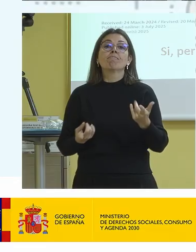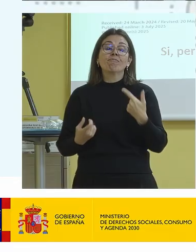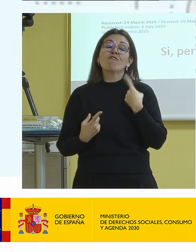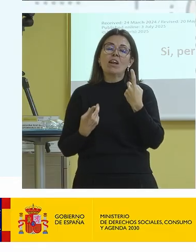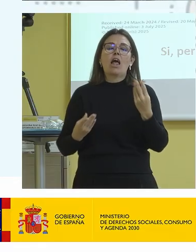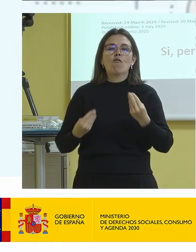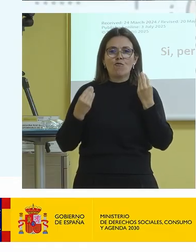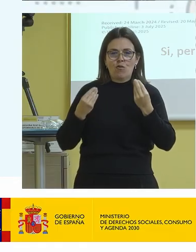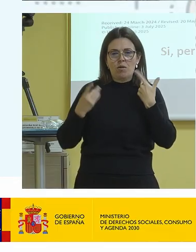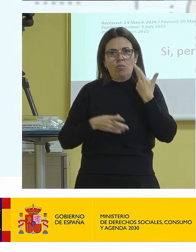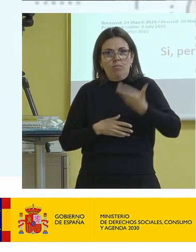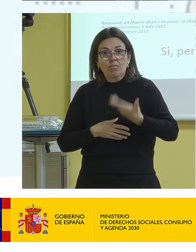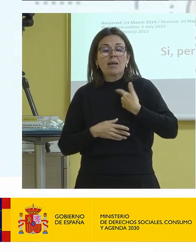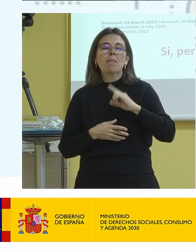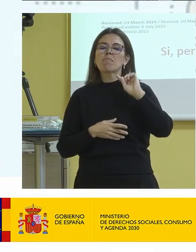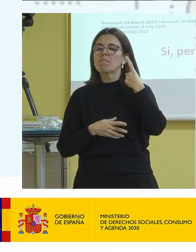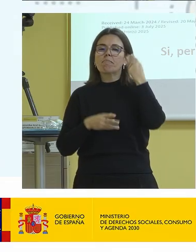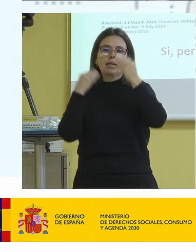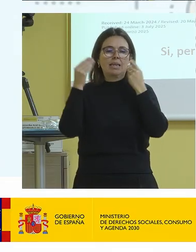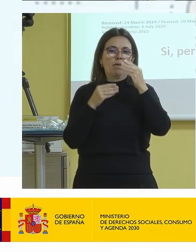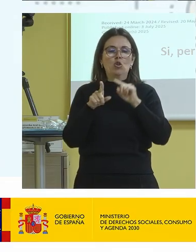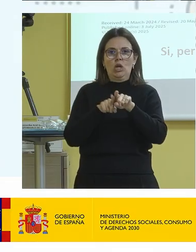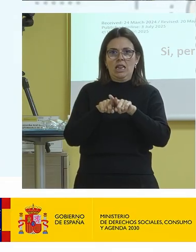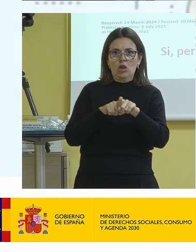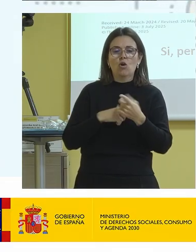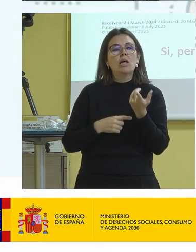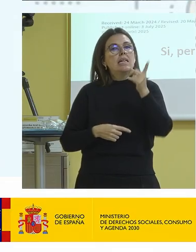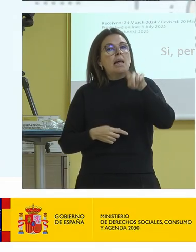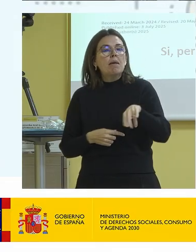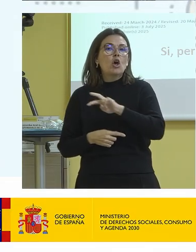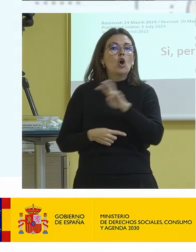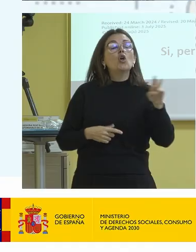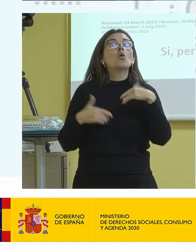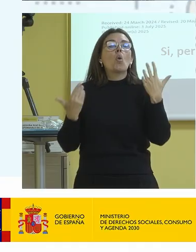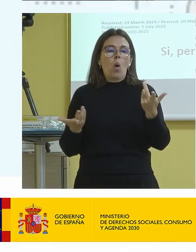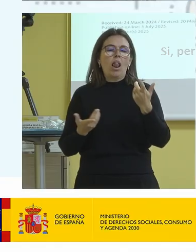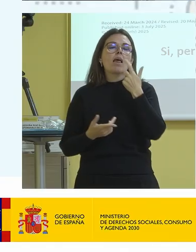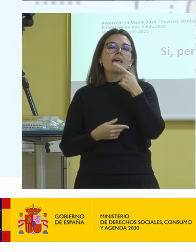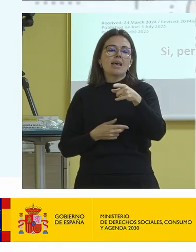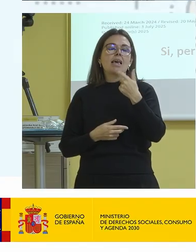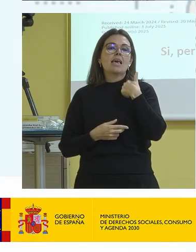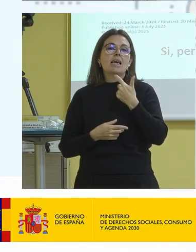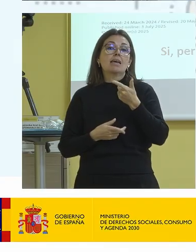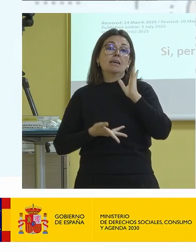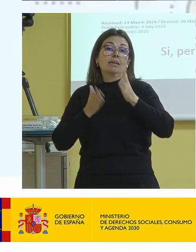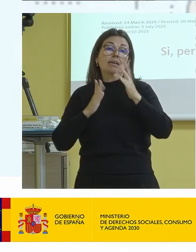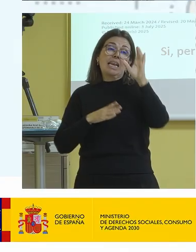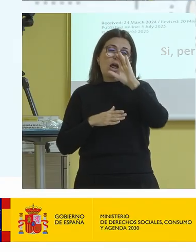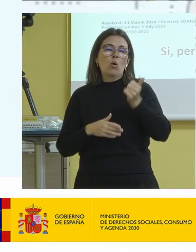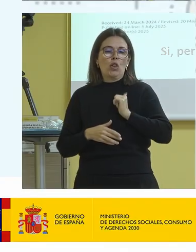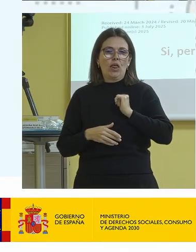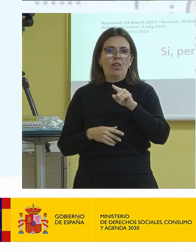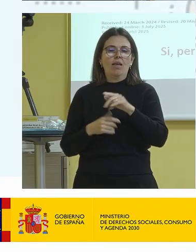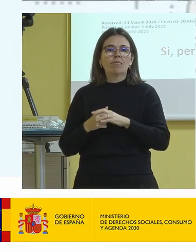formación importante en pensamiento crítico sobre todo, pero también en cuanto a neurociencia. Hicimos el estudio, la segunda parte del estudio que hicimos era